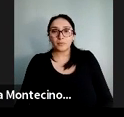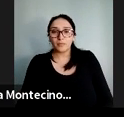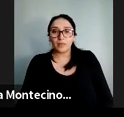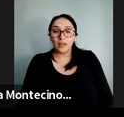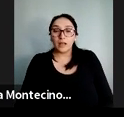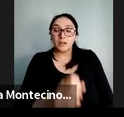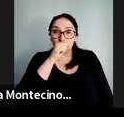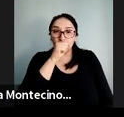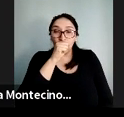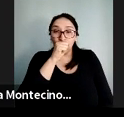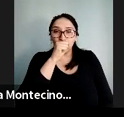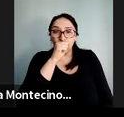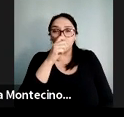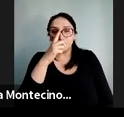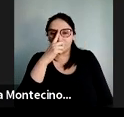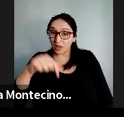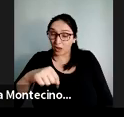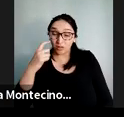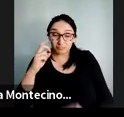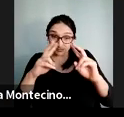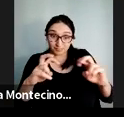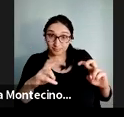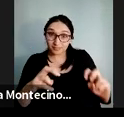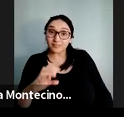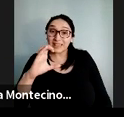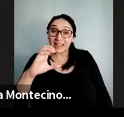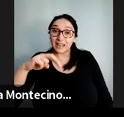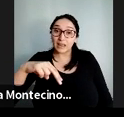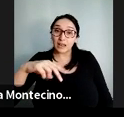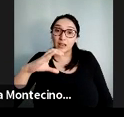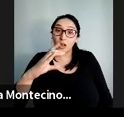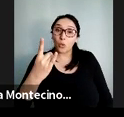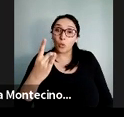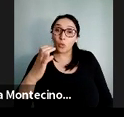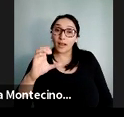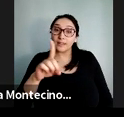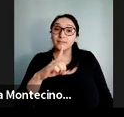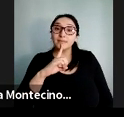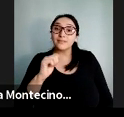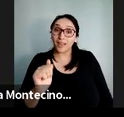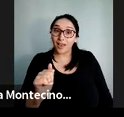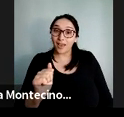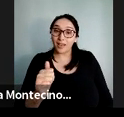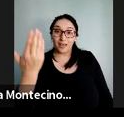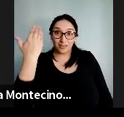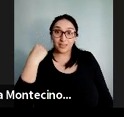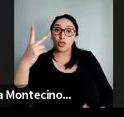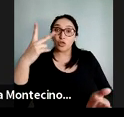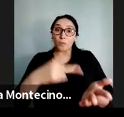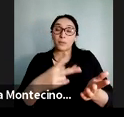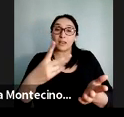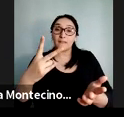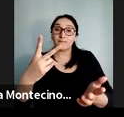Ahora, dentro del análisis general de la encuesta, nosotras, como les decía, entre abril y junio de 2020 desarrollamos